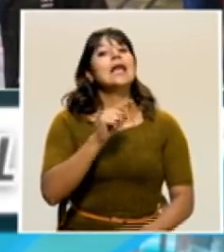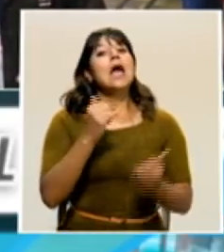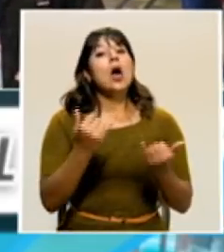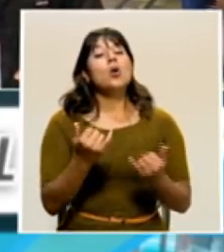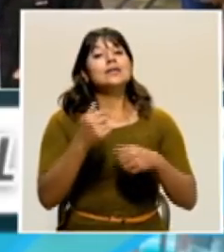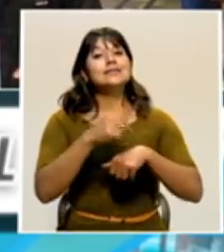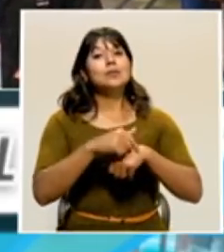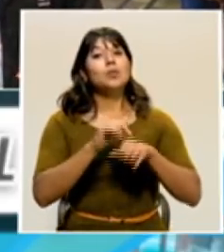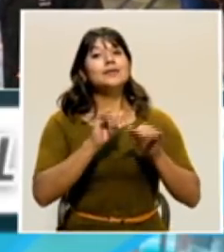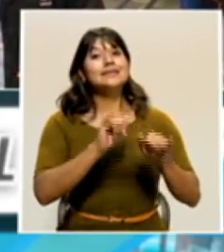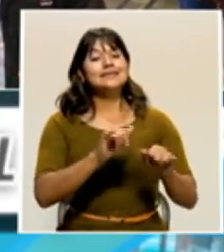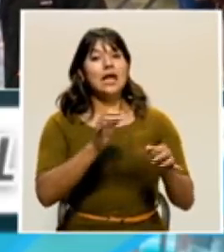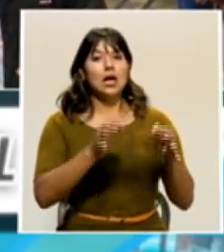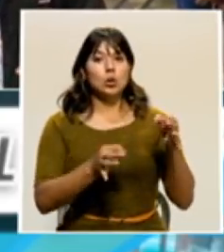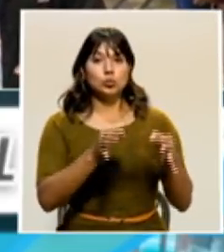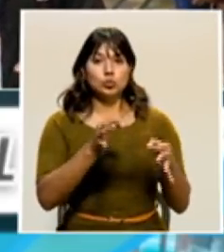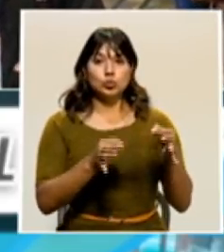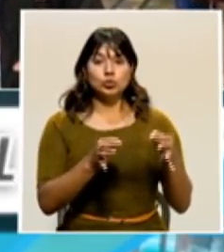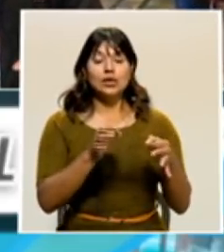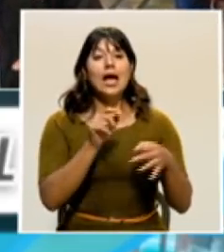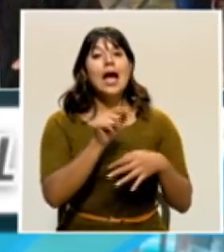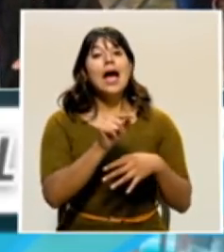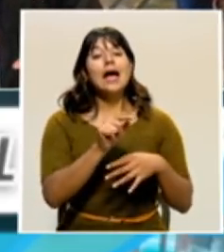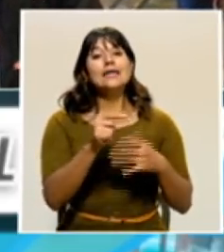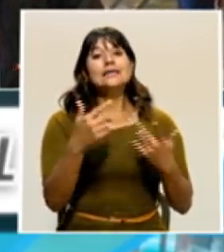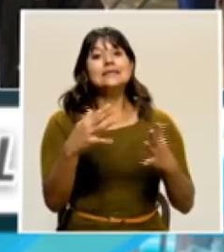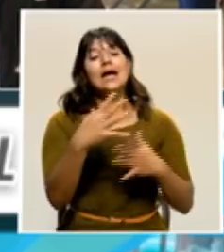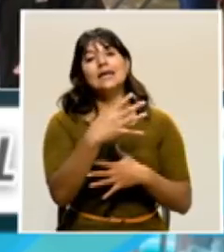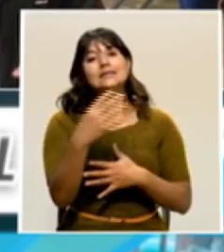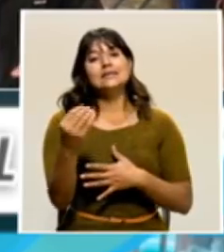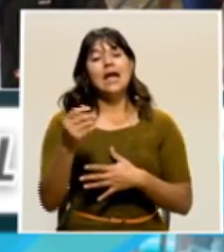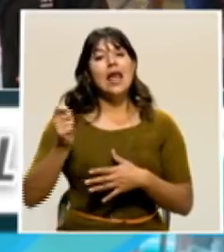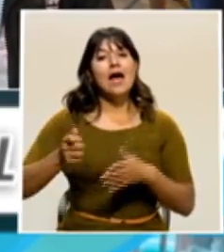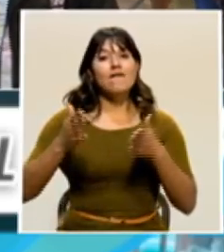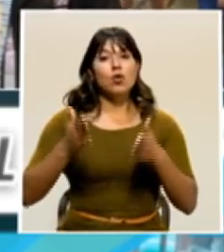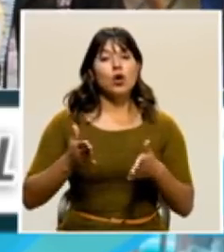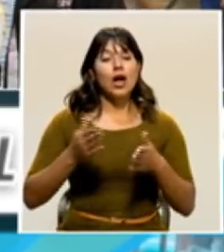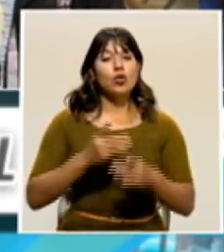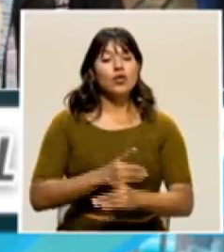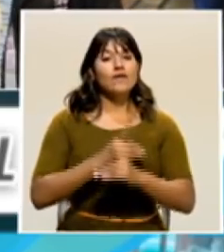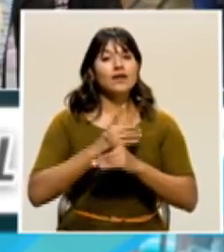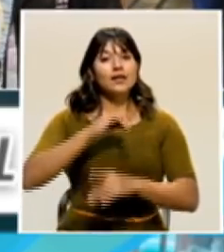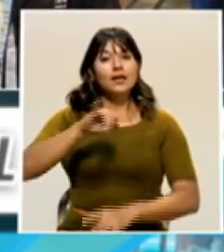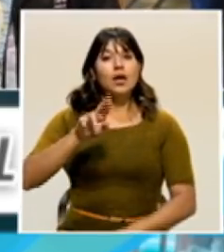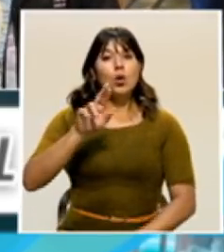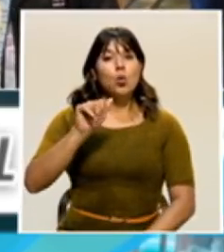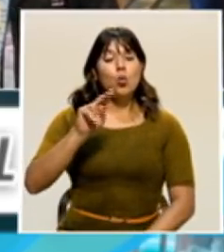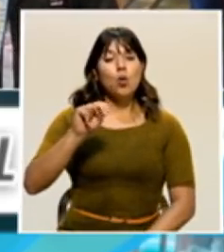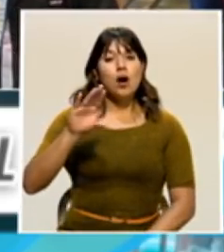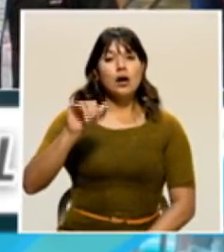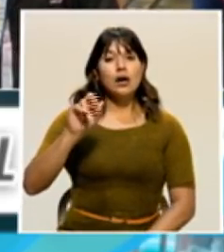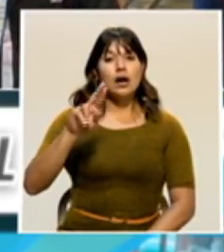momento en los tribunales, en donde está saliendo el abogado de Juan Carlos Bolaños.